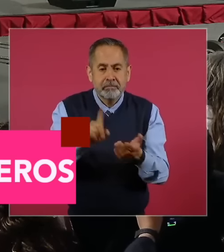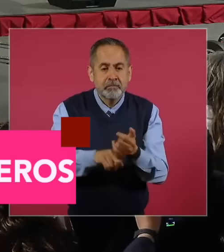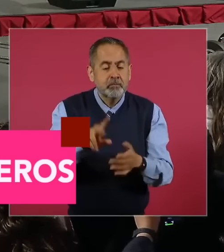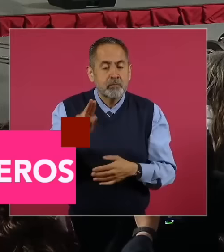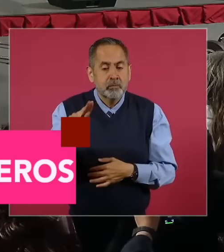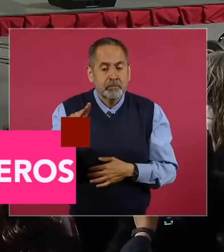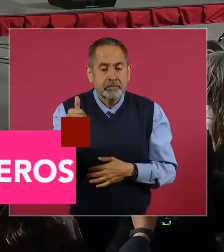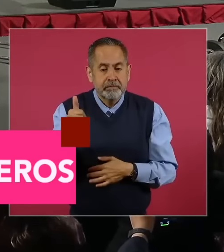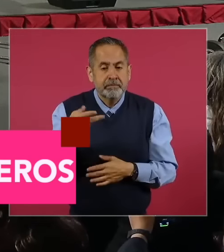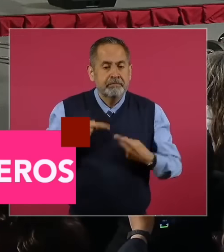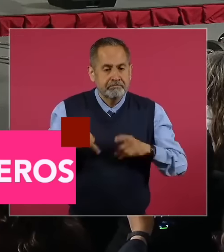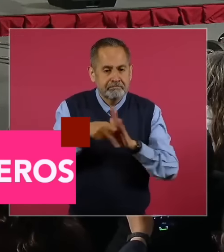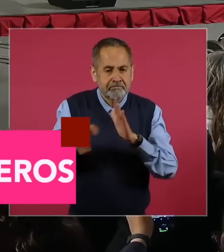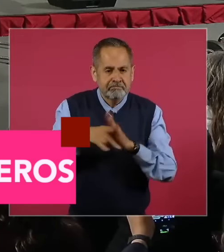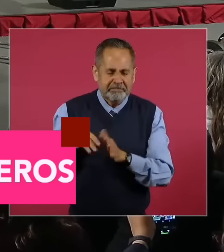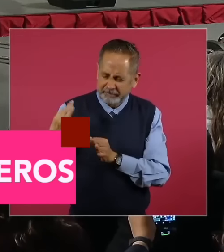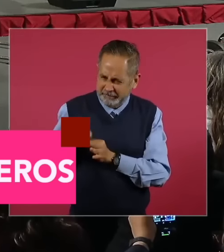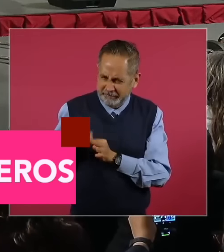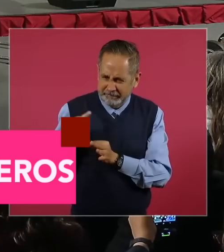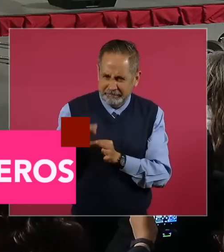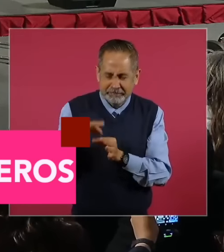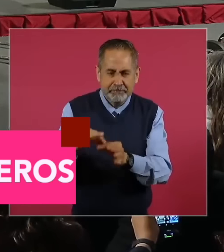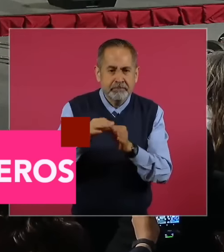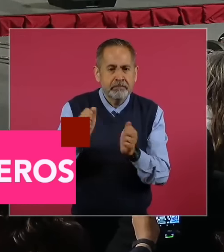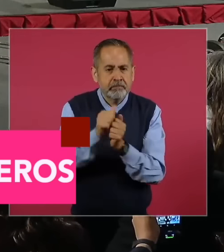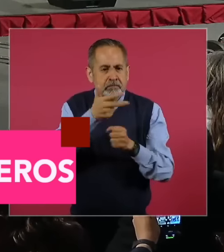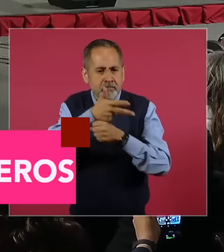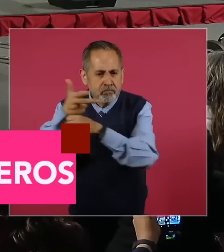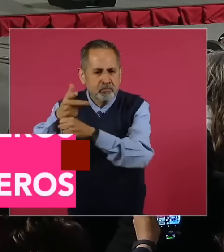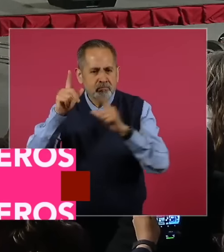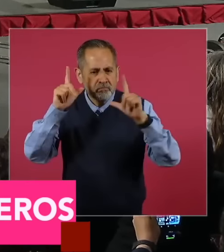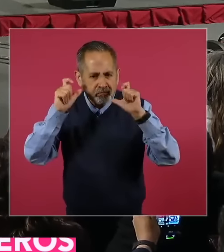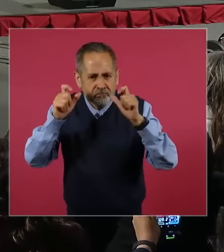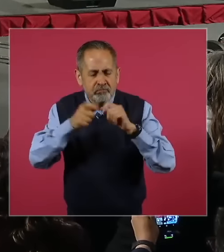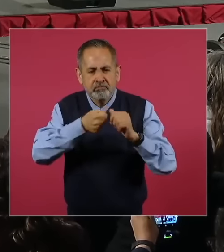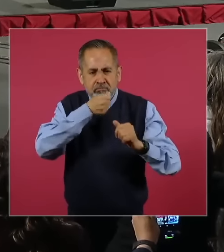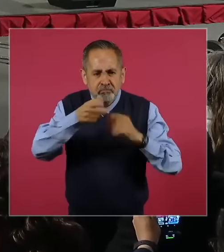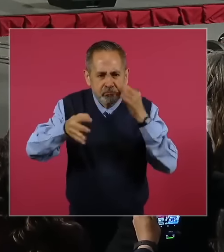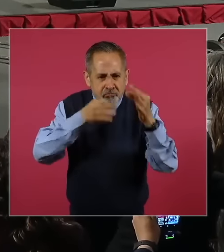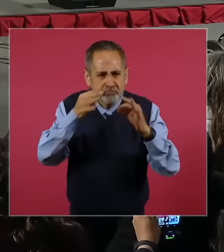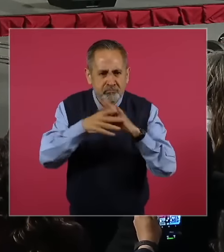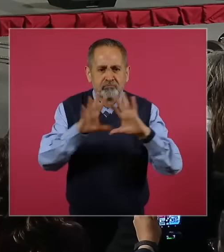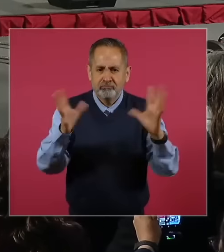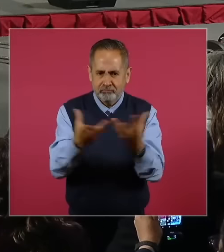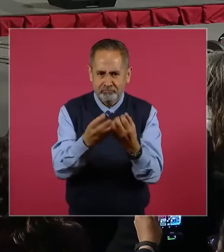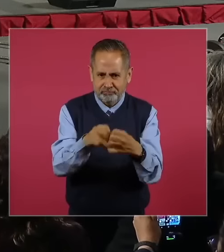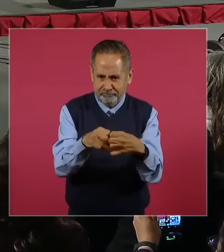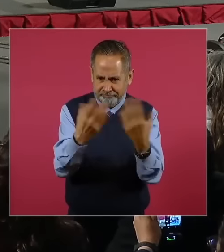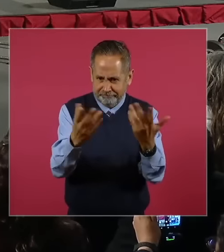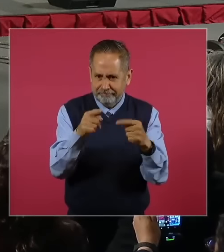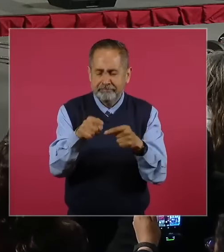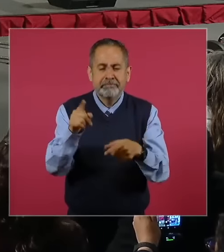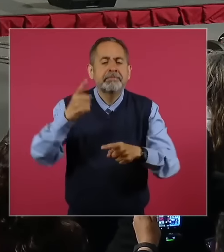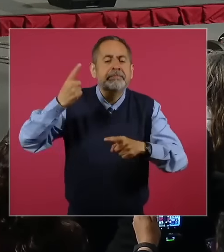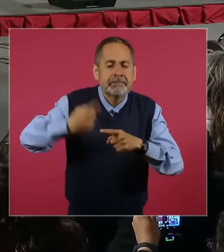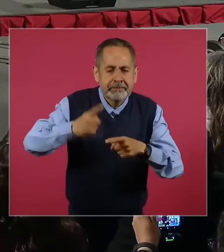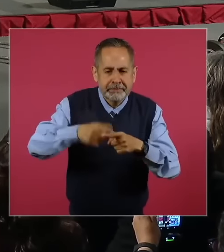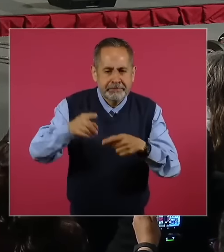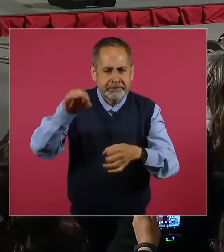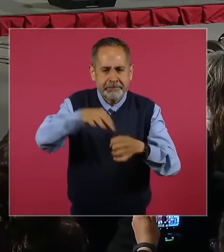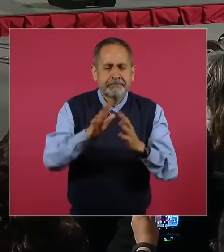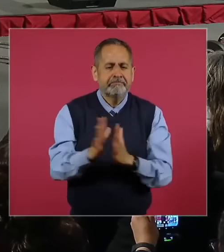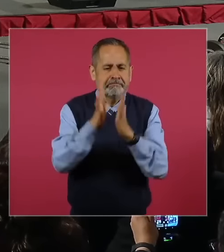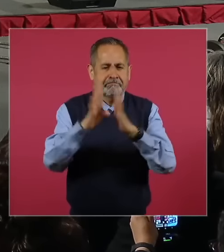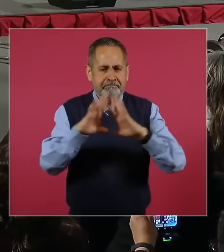86 periodistas que han sido los más constantes, camarógrafos, fotógrafos y reporteros. Digo, para aclarar quiénes son los que van a